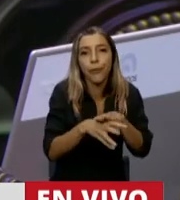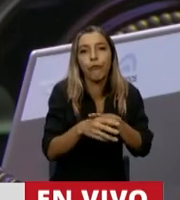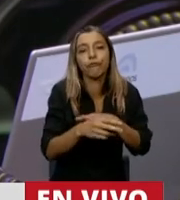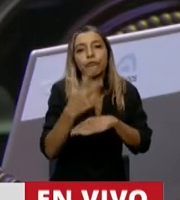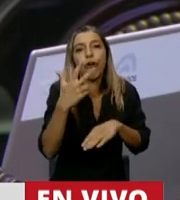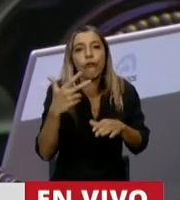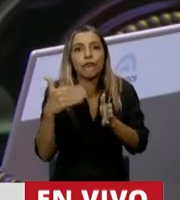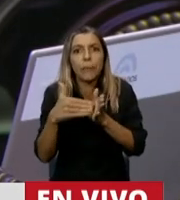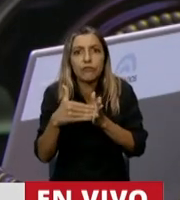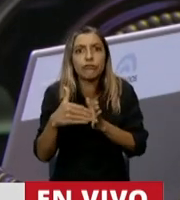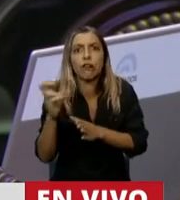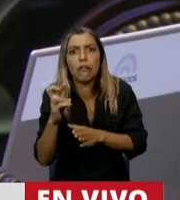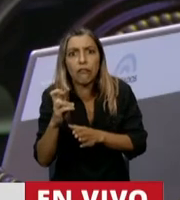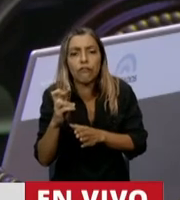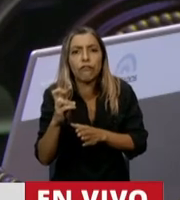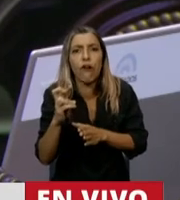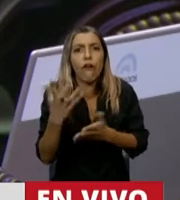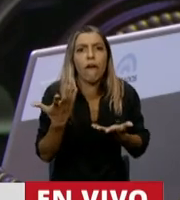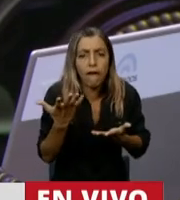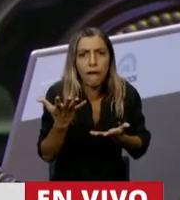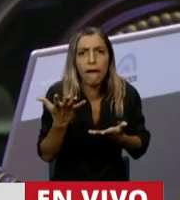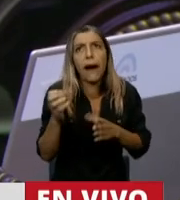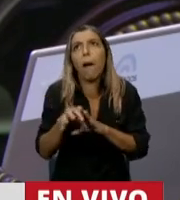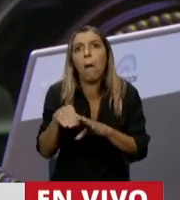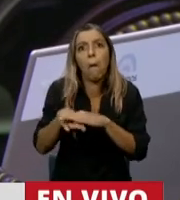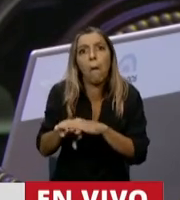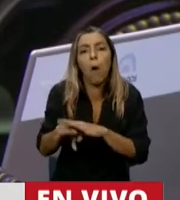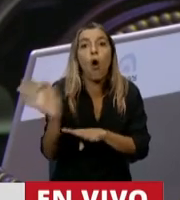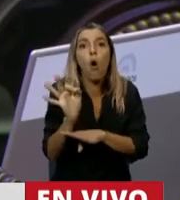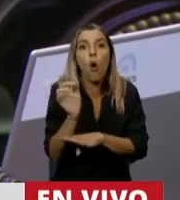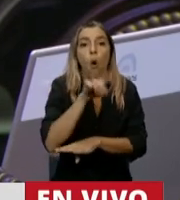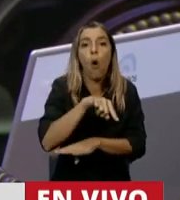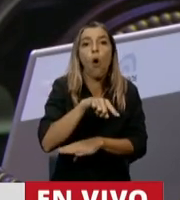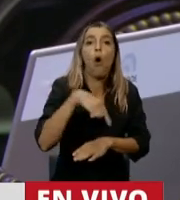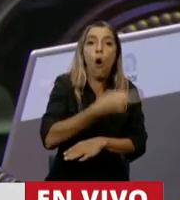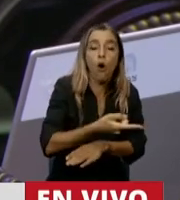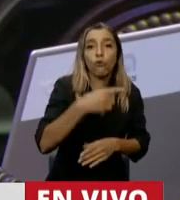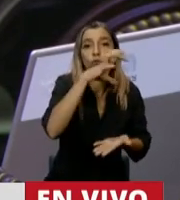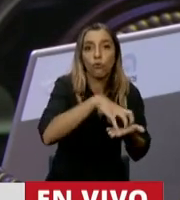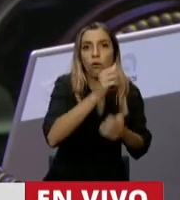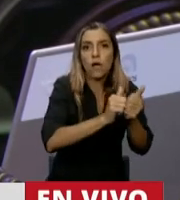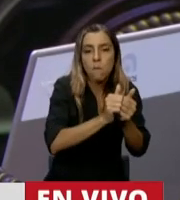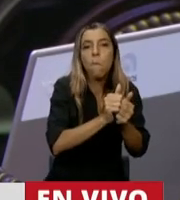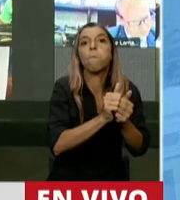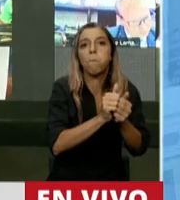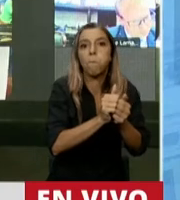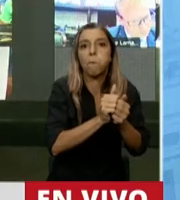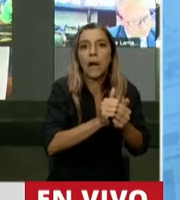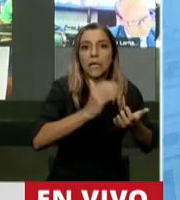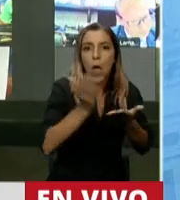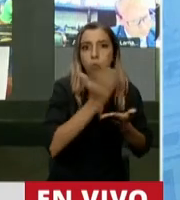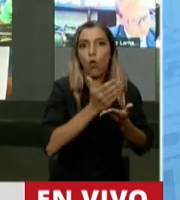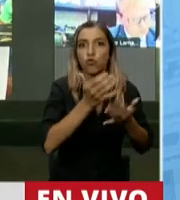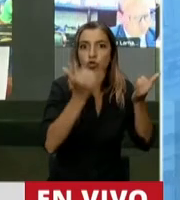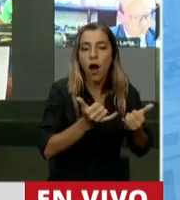inversión financiera, con lo que es inversiones en una empresa que genera trabajo y genera actividad